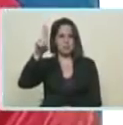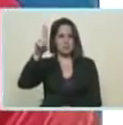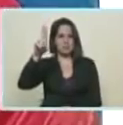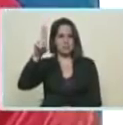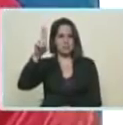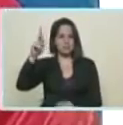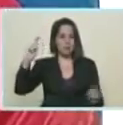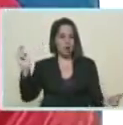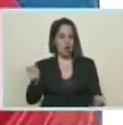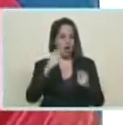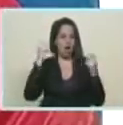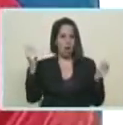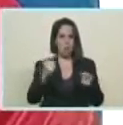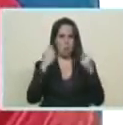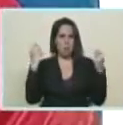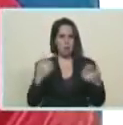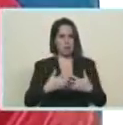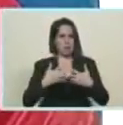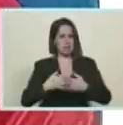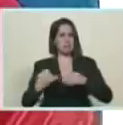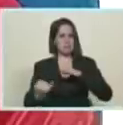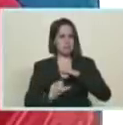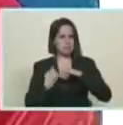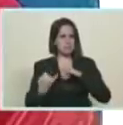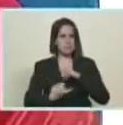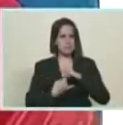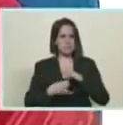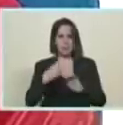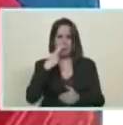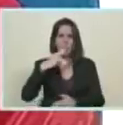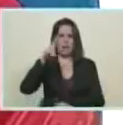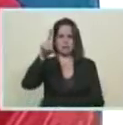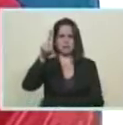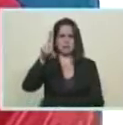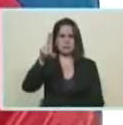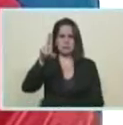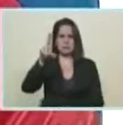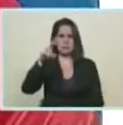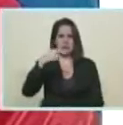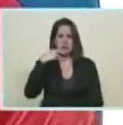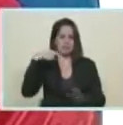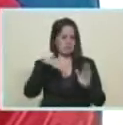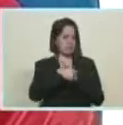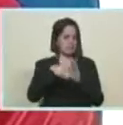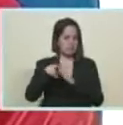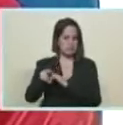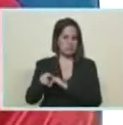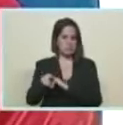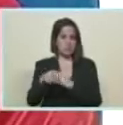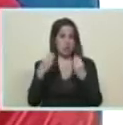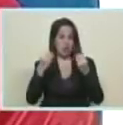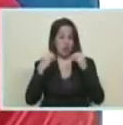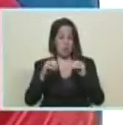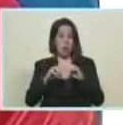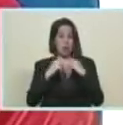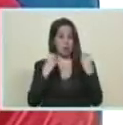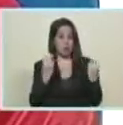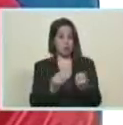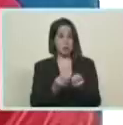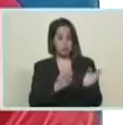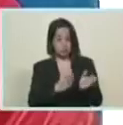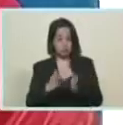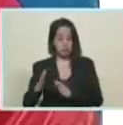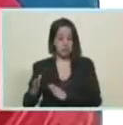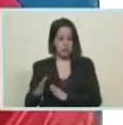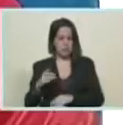que promueve un corporativismo neonazi y que ellos lo metieron en la médula de la organización